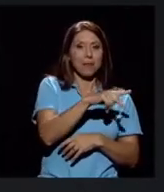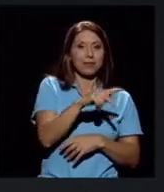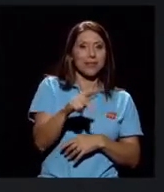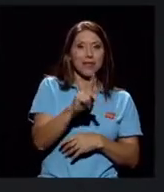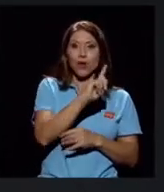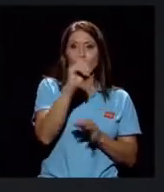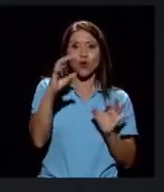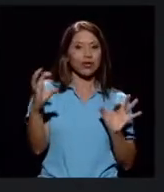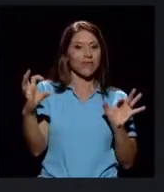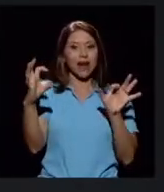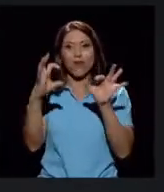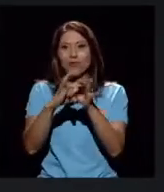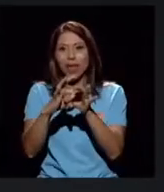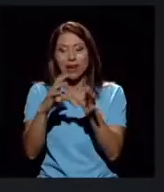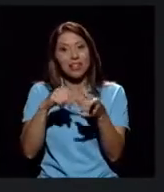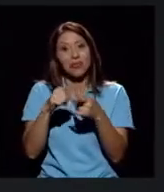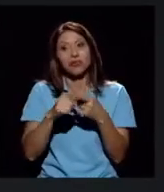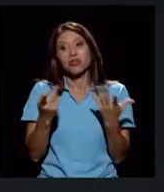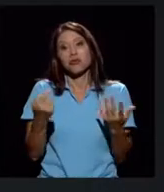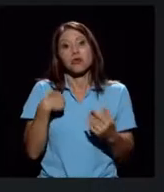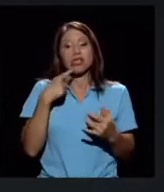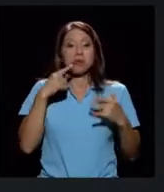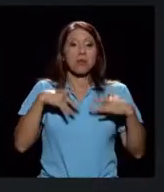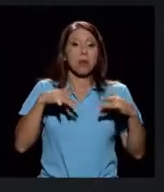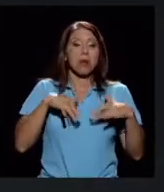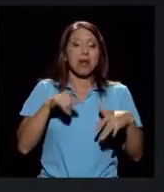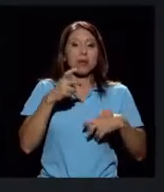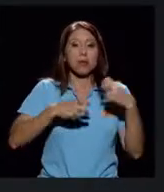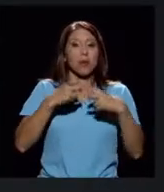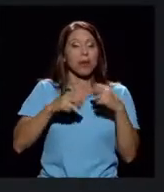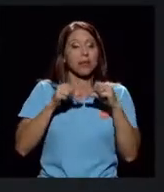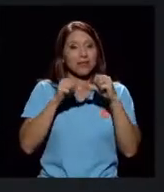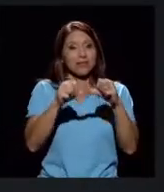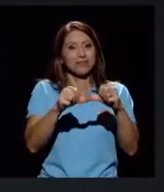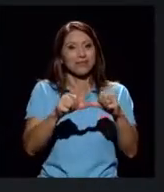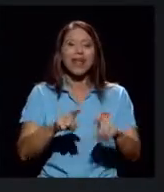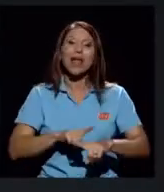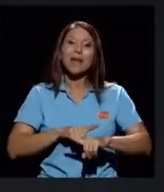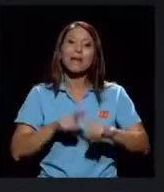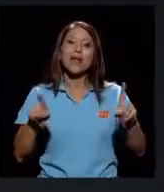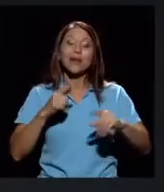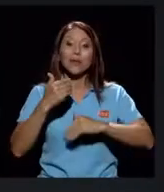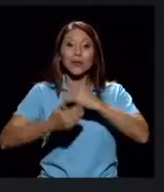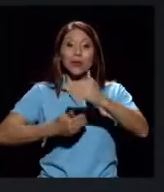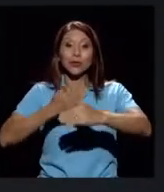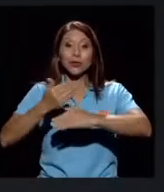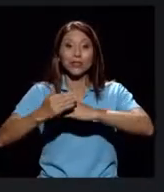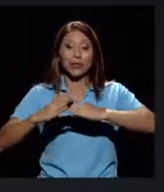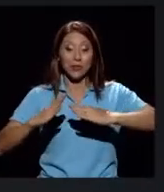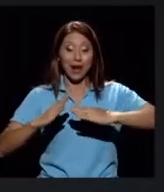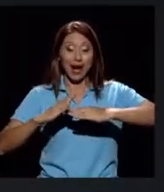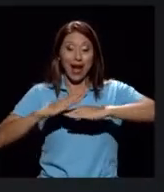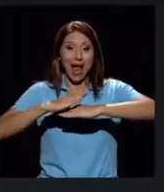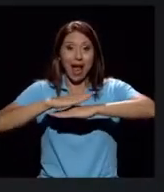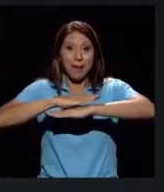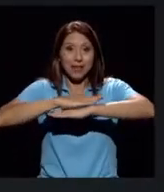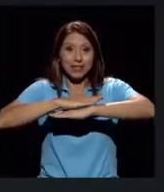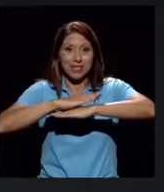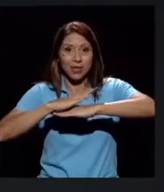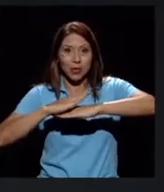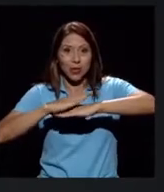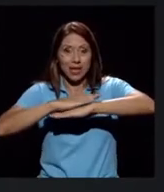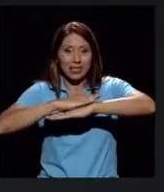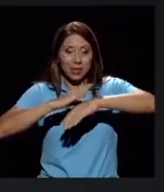los problemas desaparece pero como el proceso de las capas tectónicas es al revés más bien está surgía